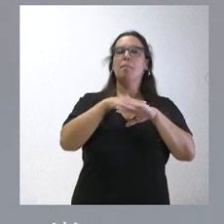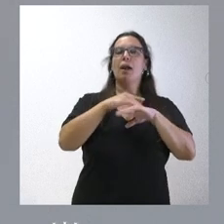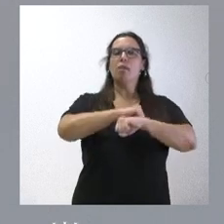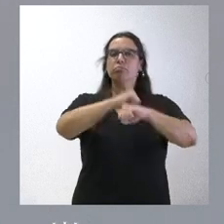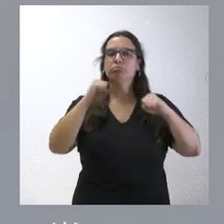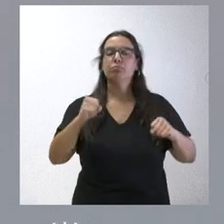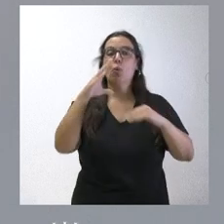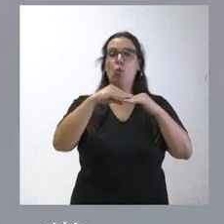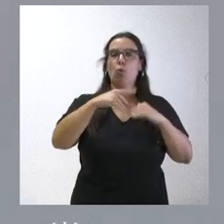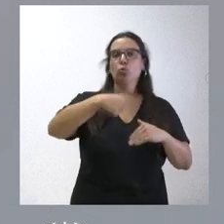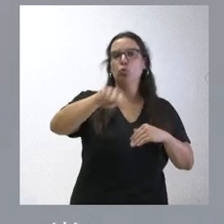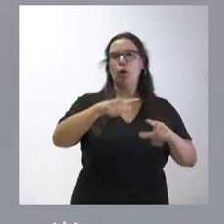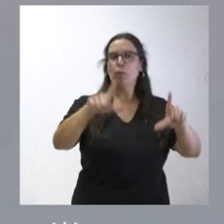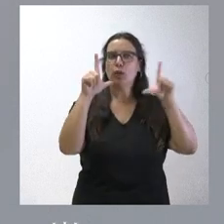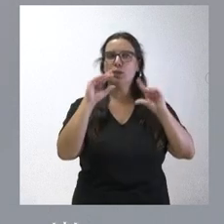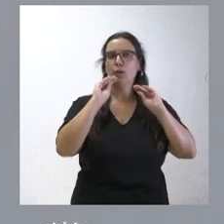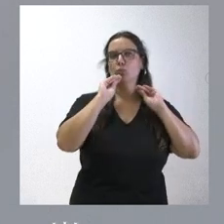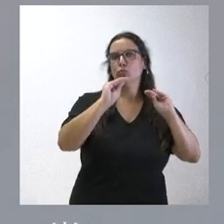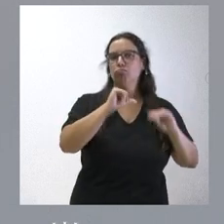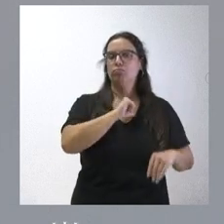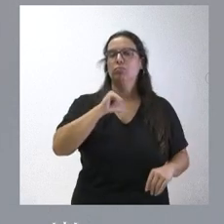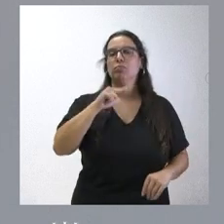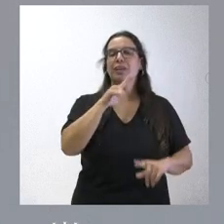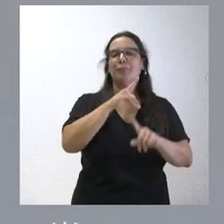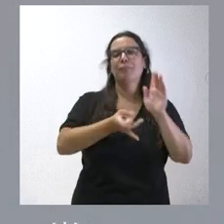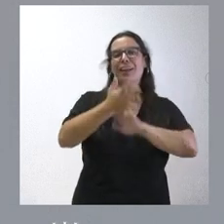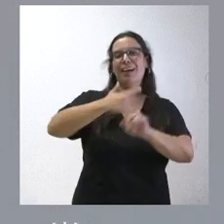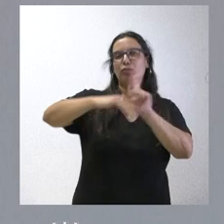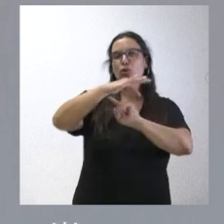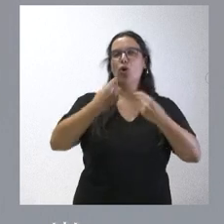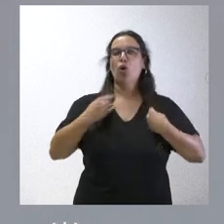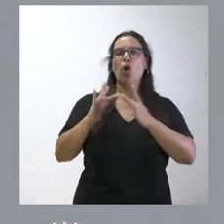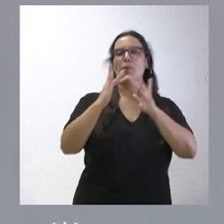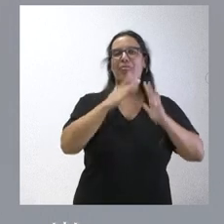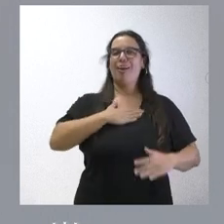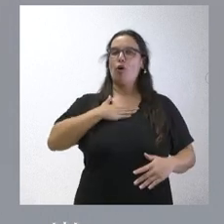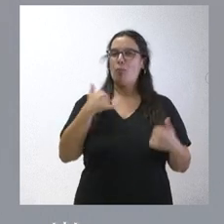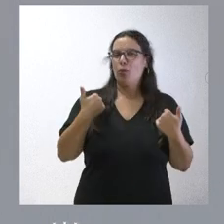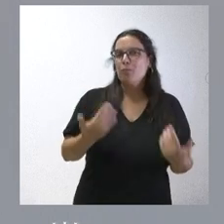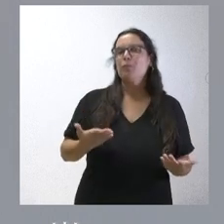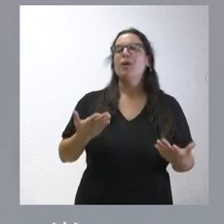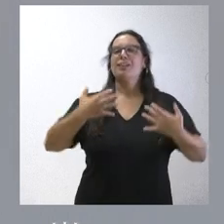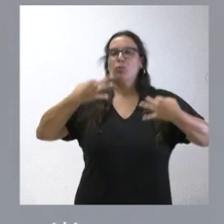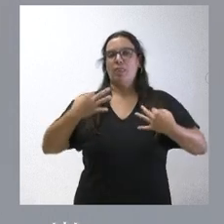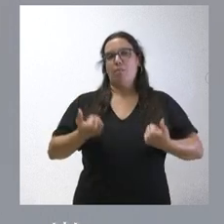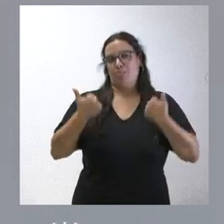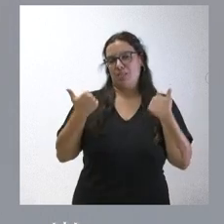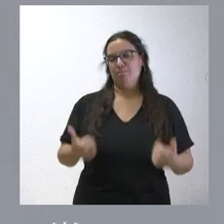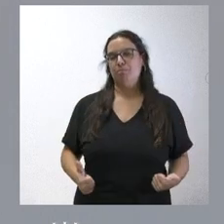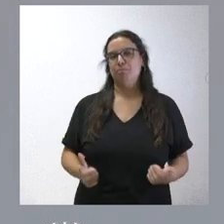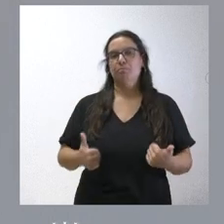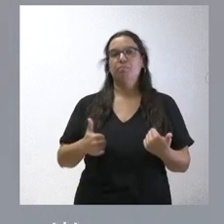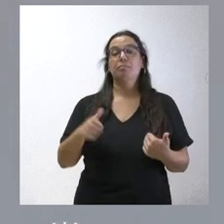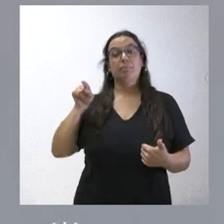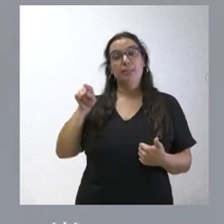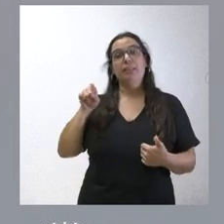personas usuarias de estos centros y que crea entornos de convivencia más confortables y más seguros será